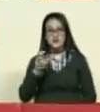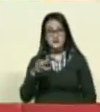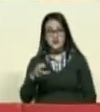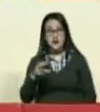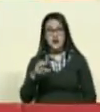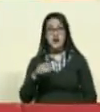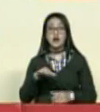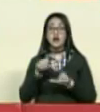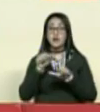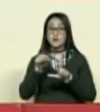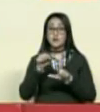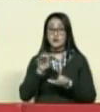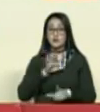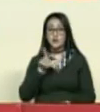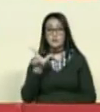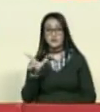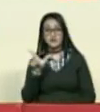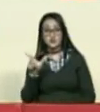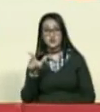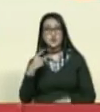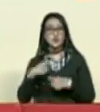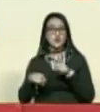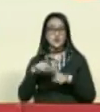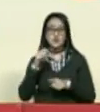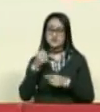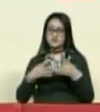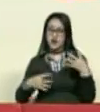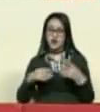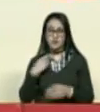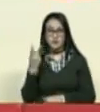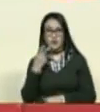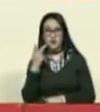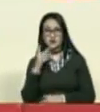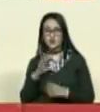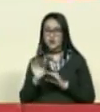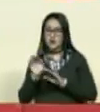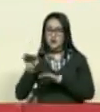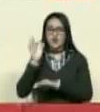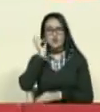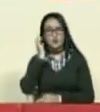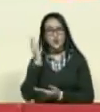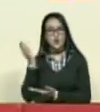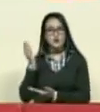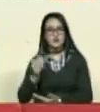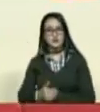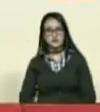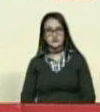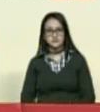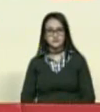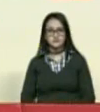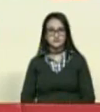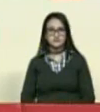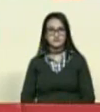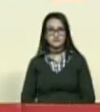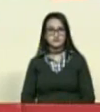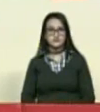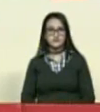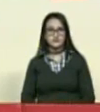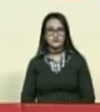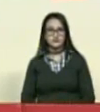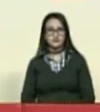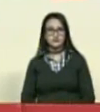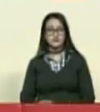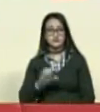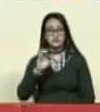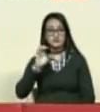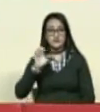Polo Patriótico, del PSUV, de la JPSUV, de la Juventud. Todo el apoyo a Erika. Con